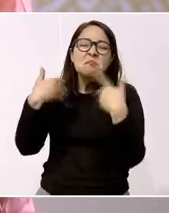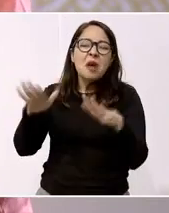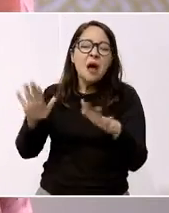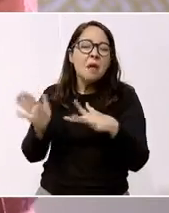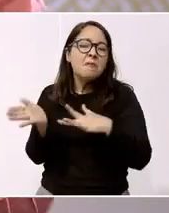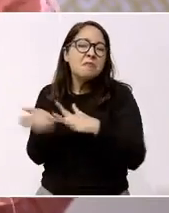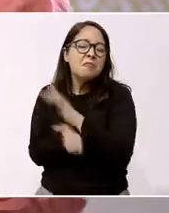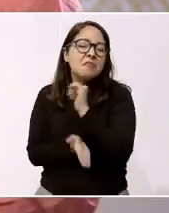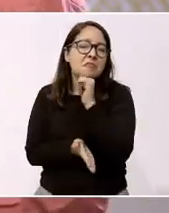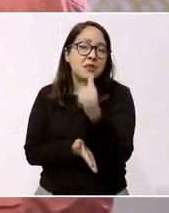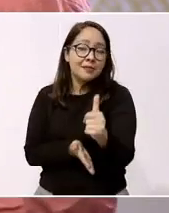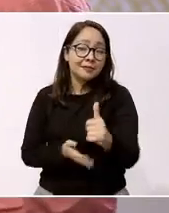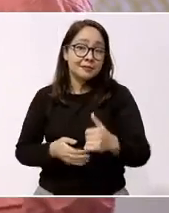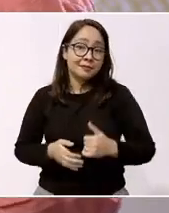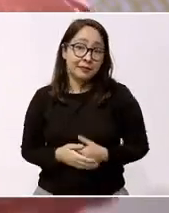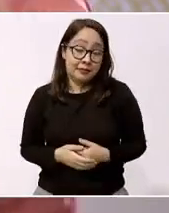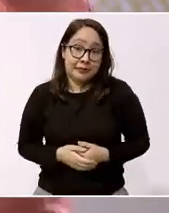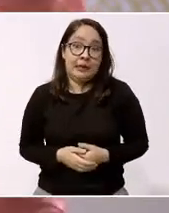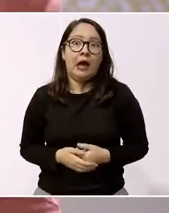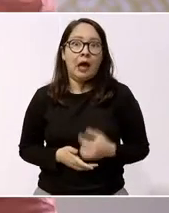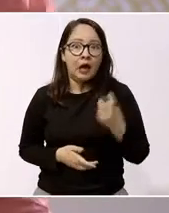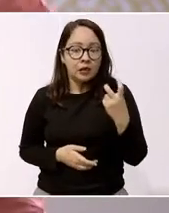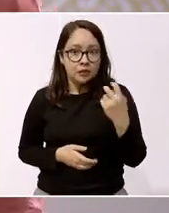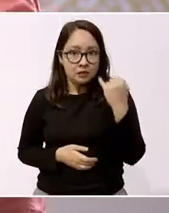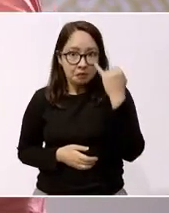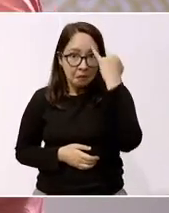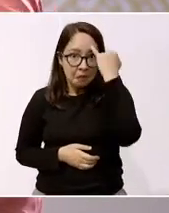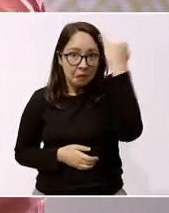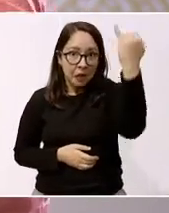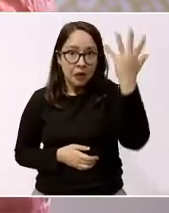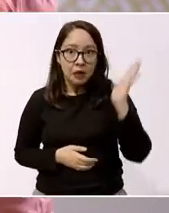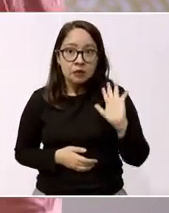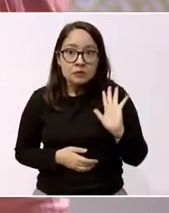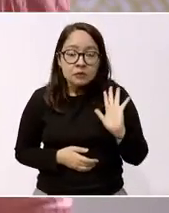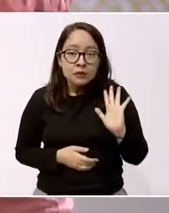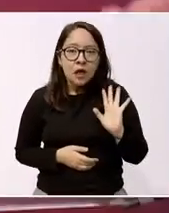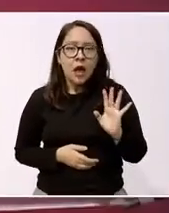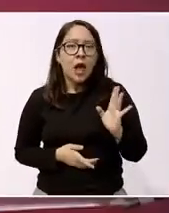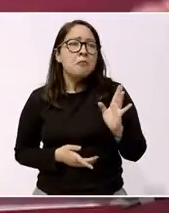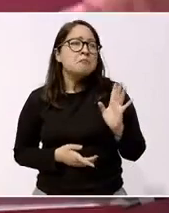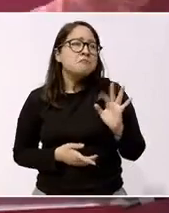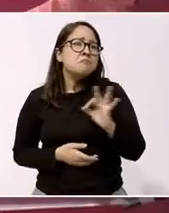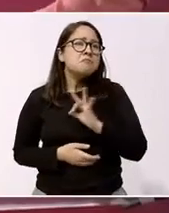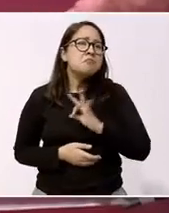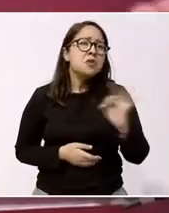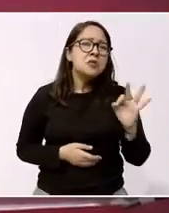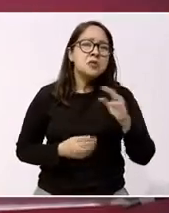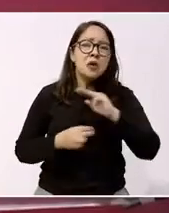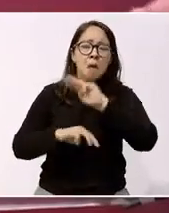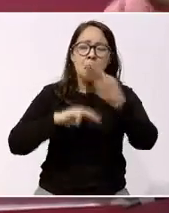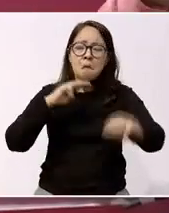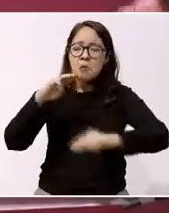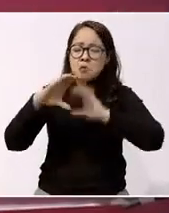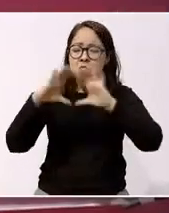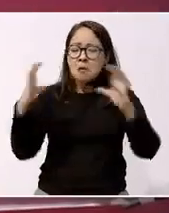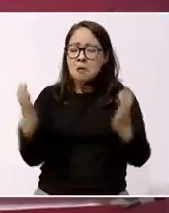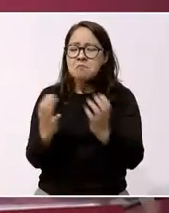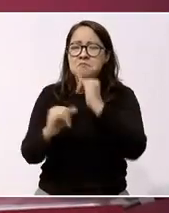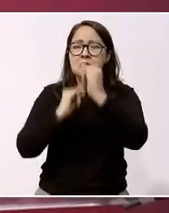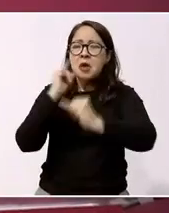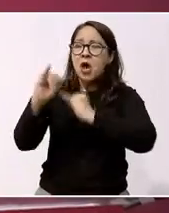porque en un mundo globalizado se podía comprar afuera lo que